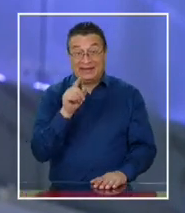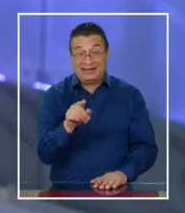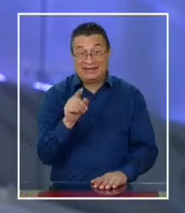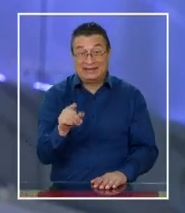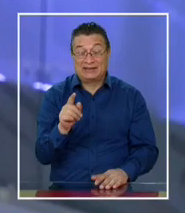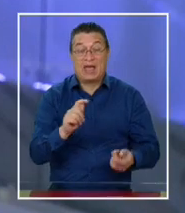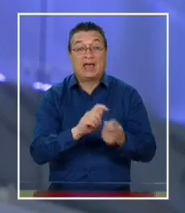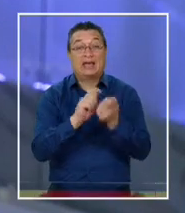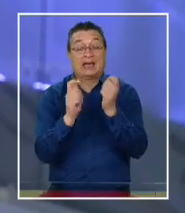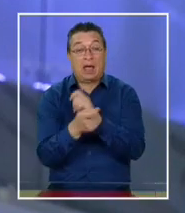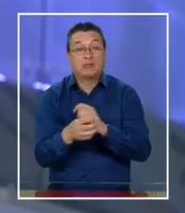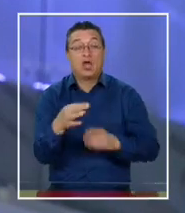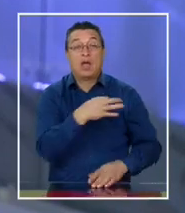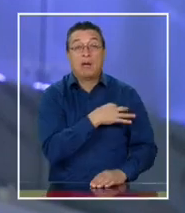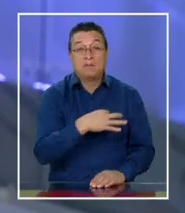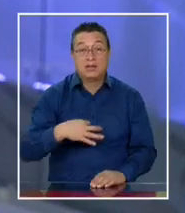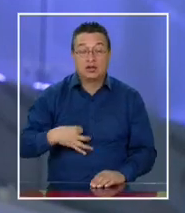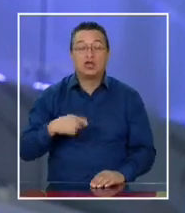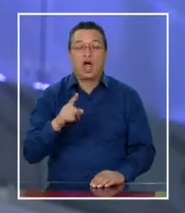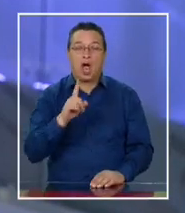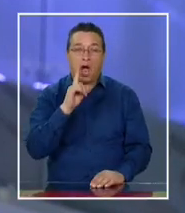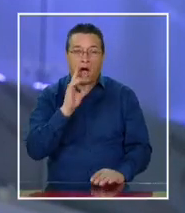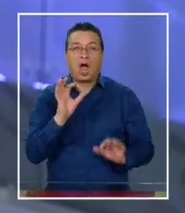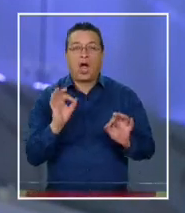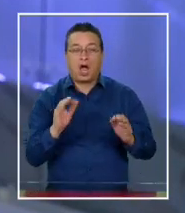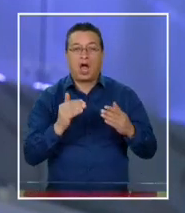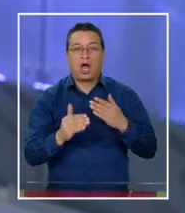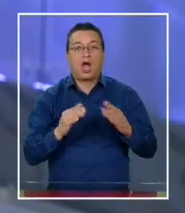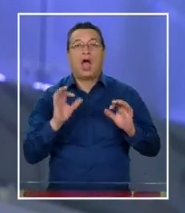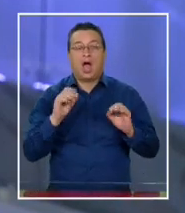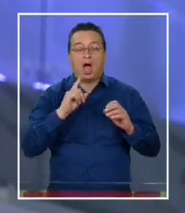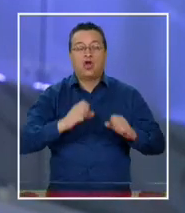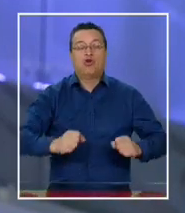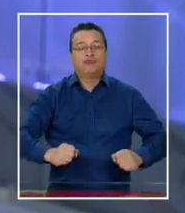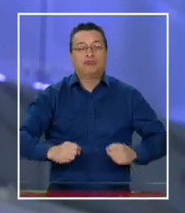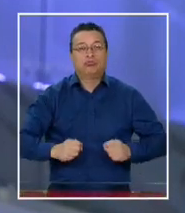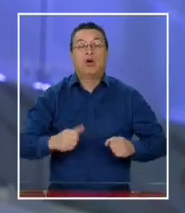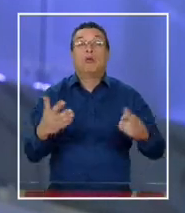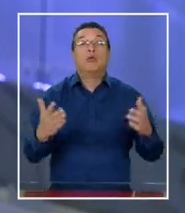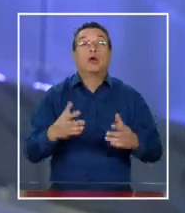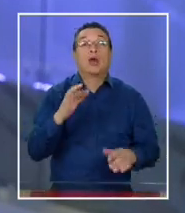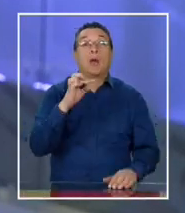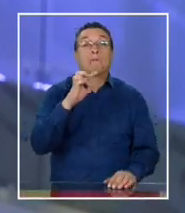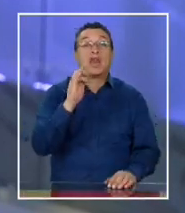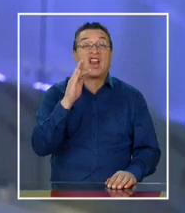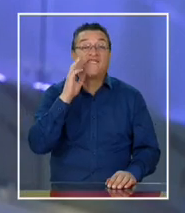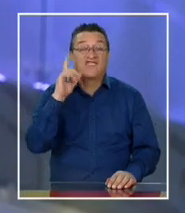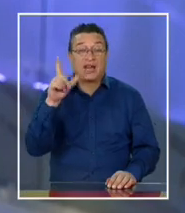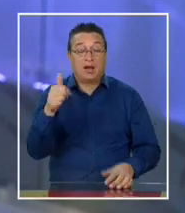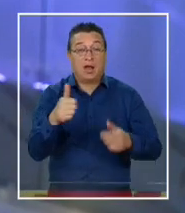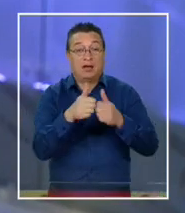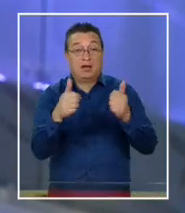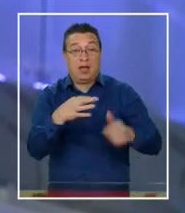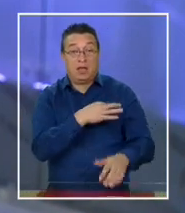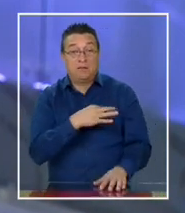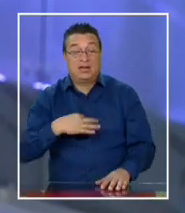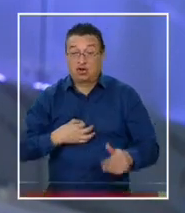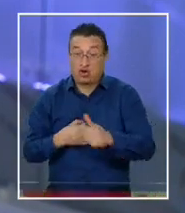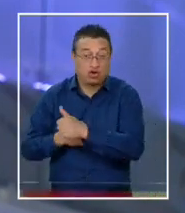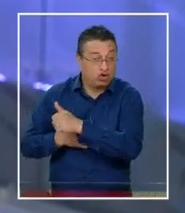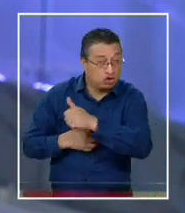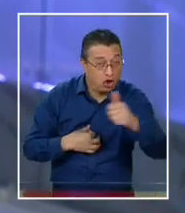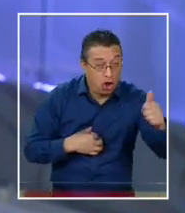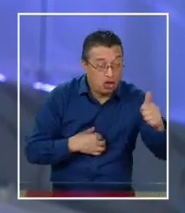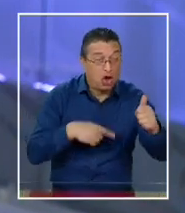este cambio de gabinete tiene una lógica y tiene una solidez porque los perfiles que entraron al gabinete todos ellos